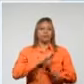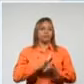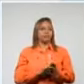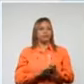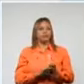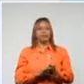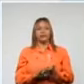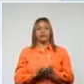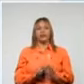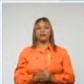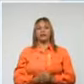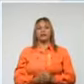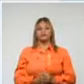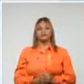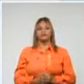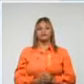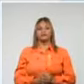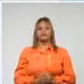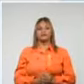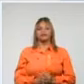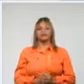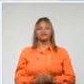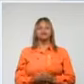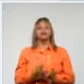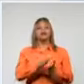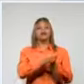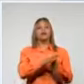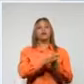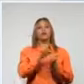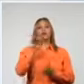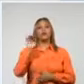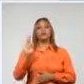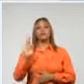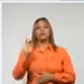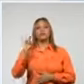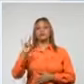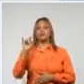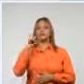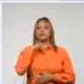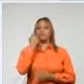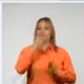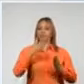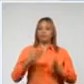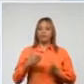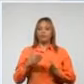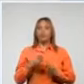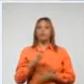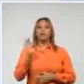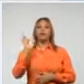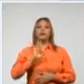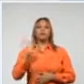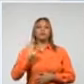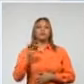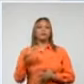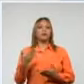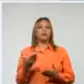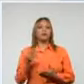hoy. Se acumulan 89 fallecidos. Eso nos da una letalidad